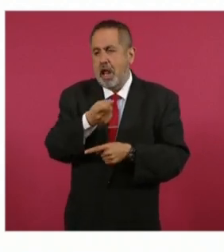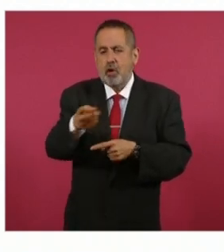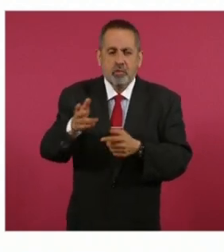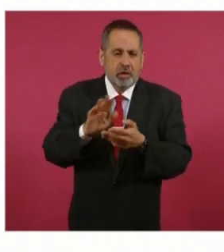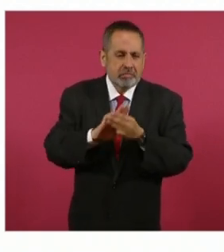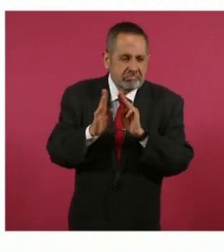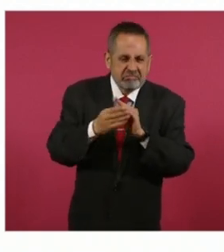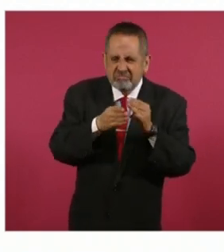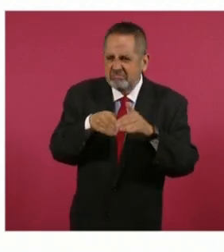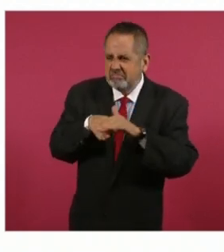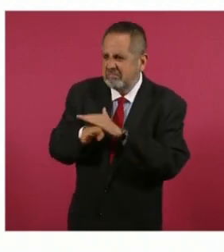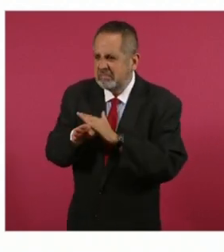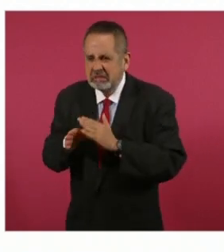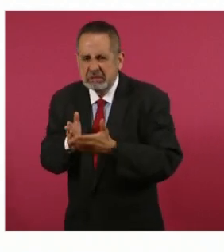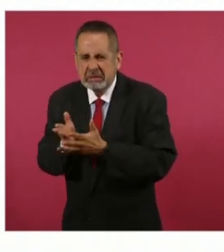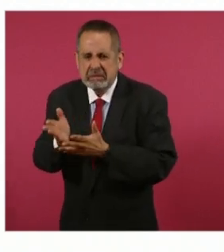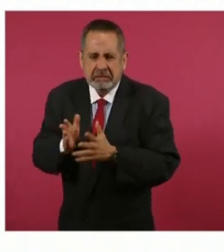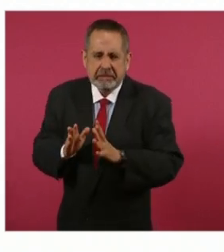se metieron